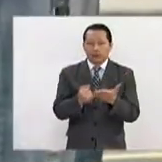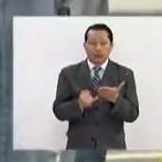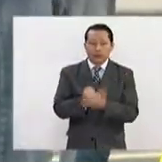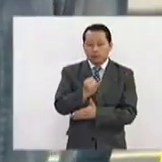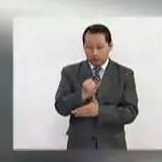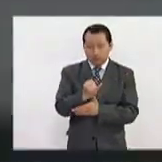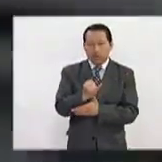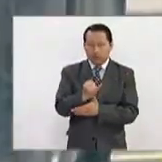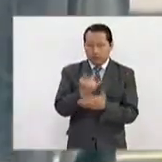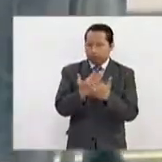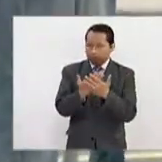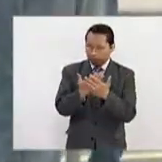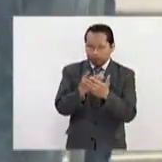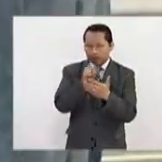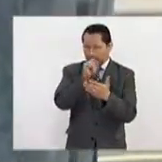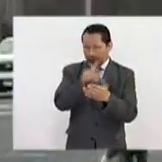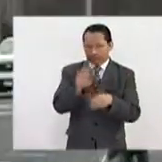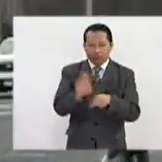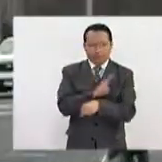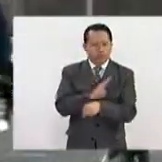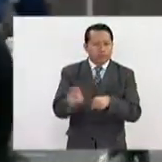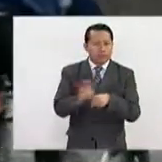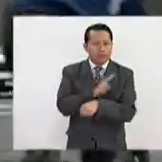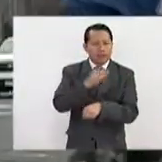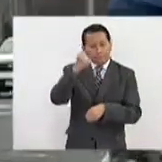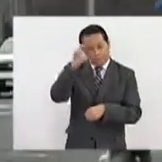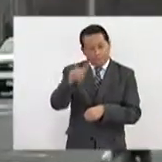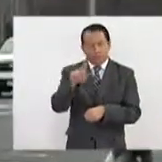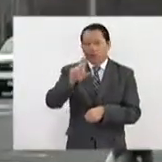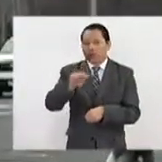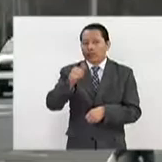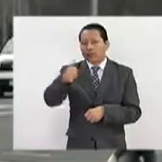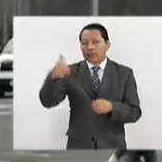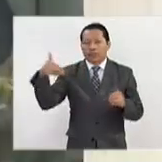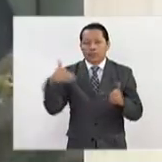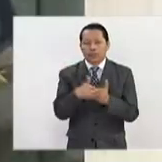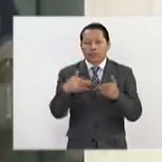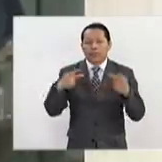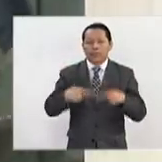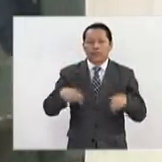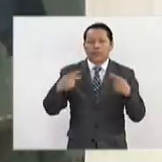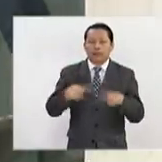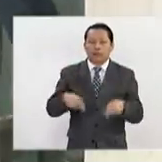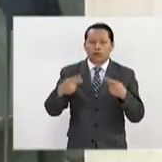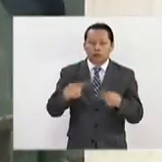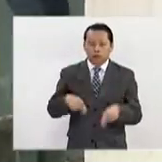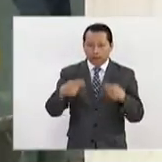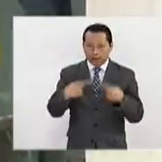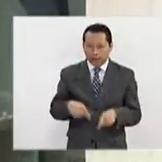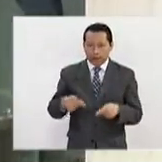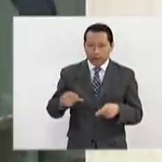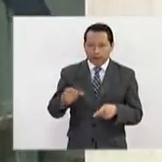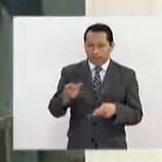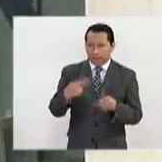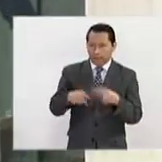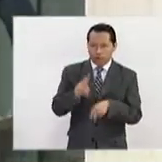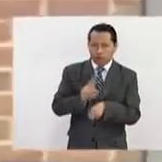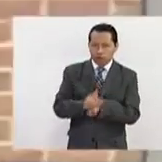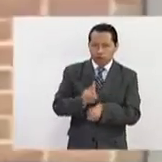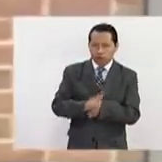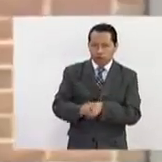decisión definitiva sobre el mismo beneficio para 86 mil personas provenientes de Honduras.